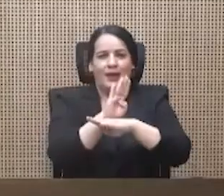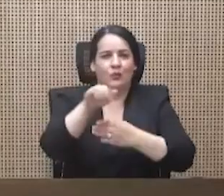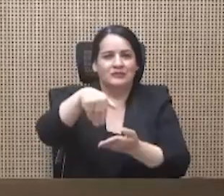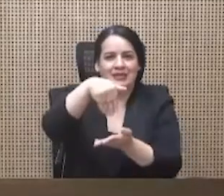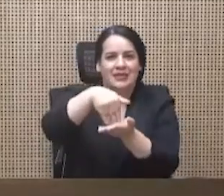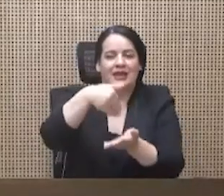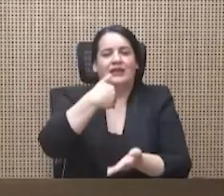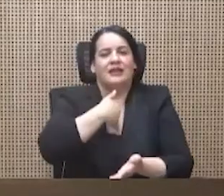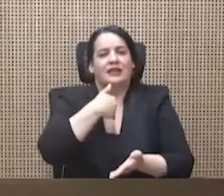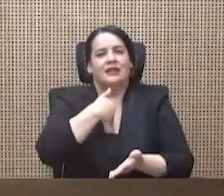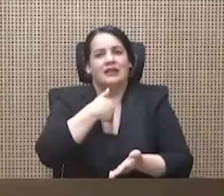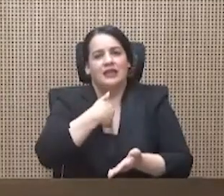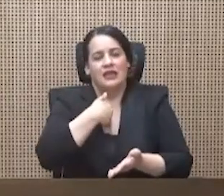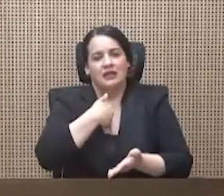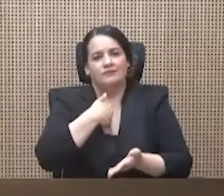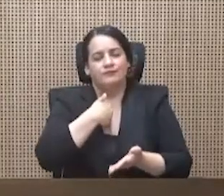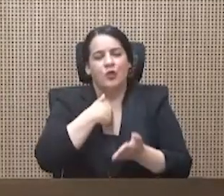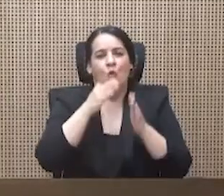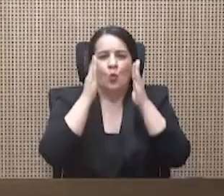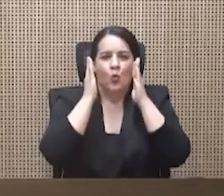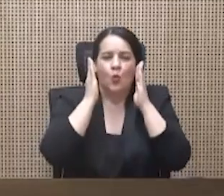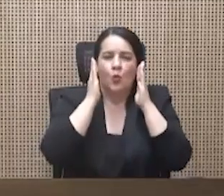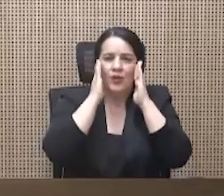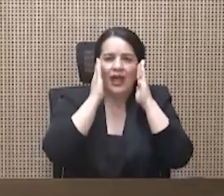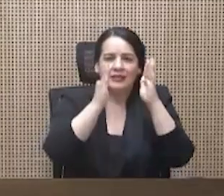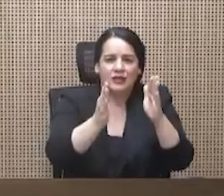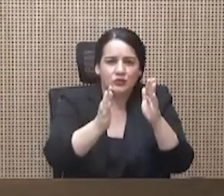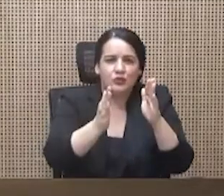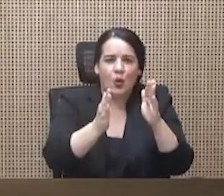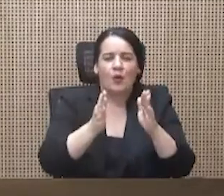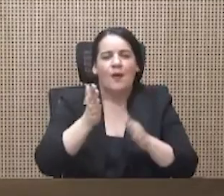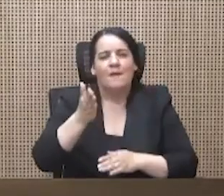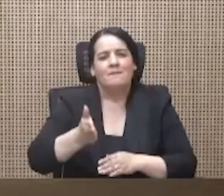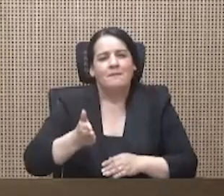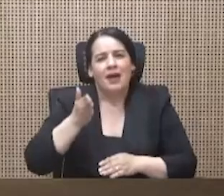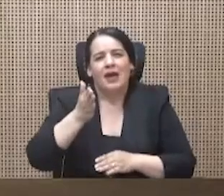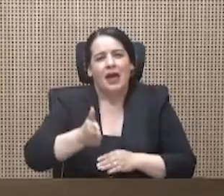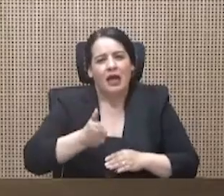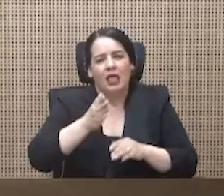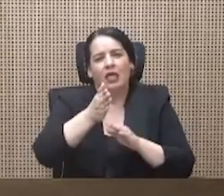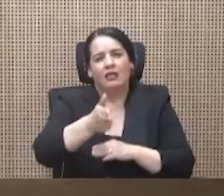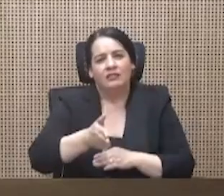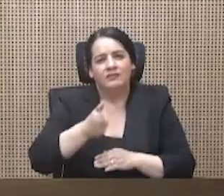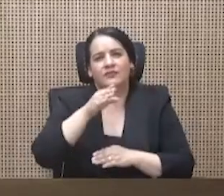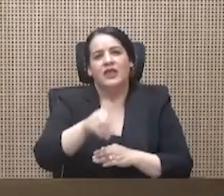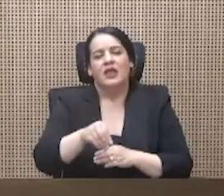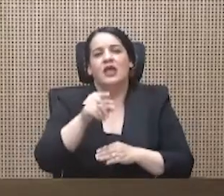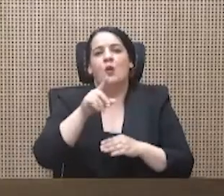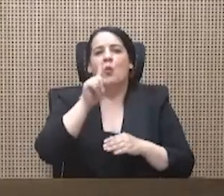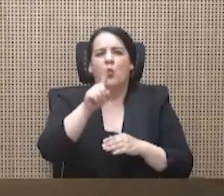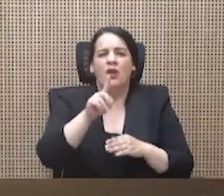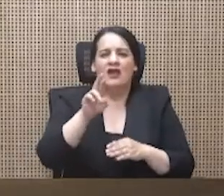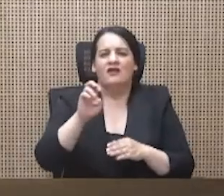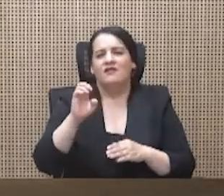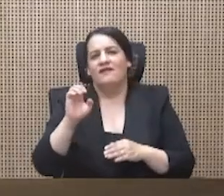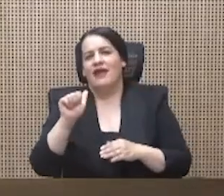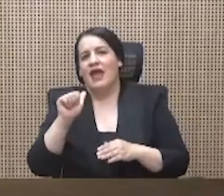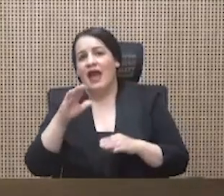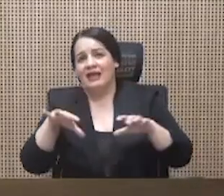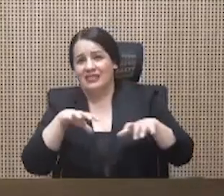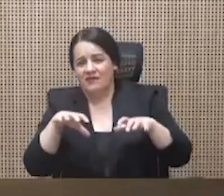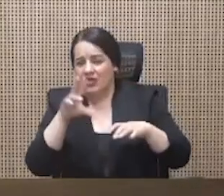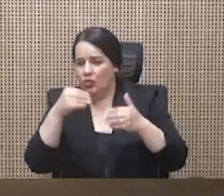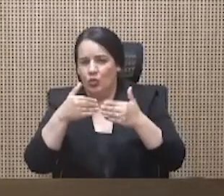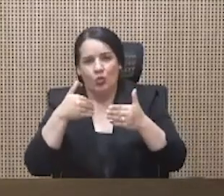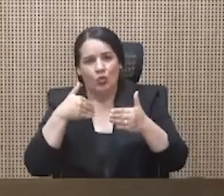ha tenido una intervención pasiva y lenta, una intervención reactiva más que propositiva respecto a la